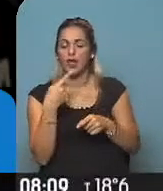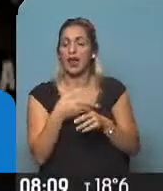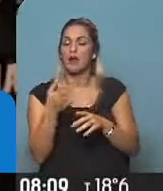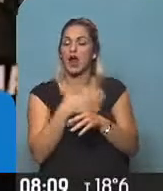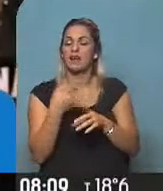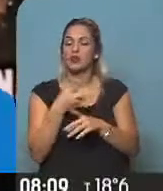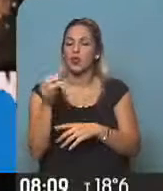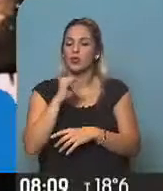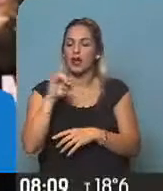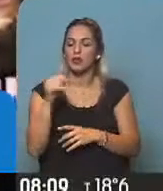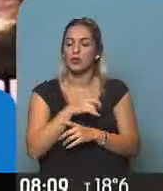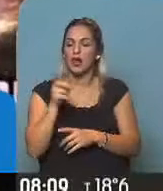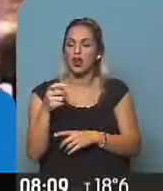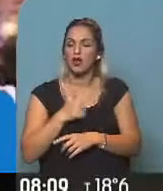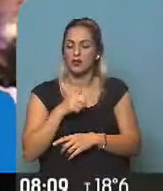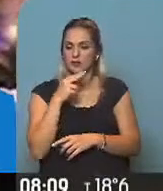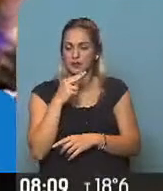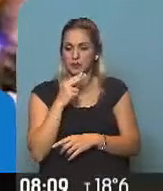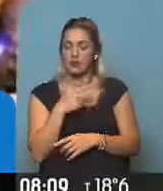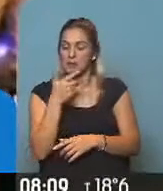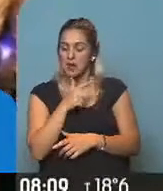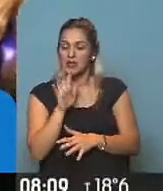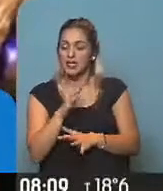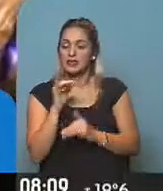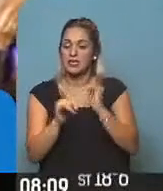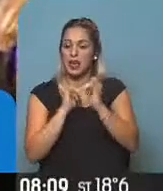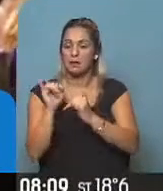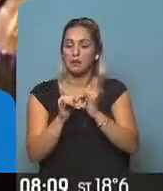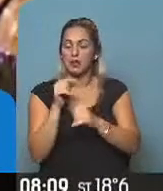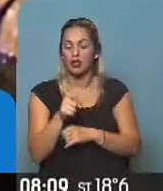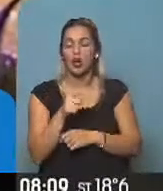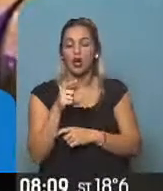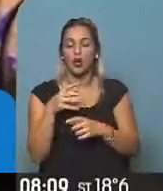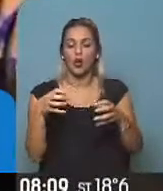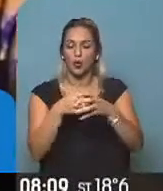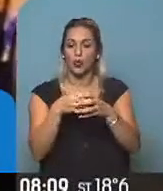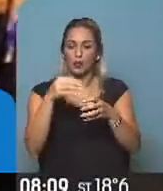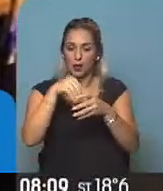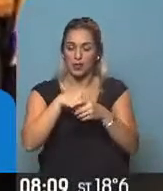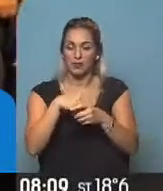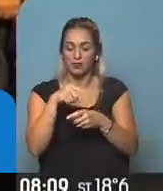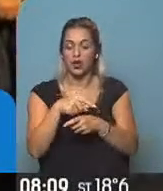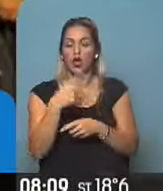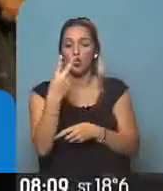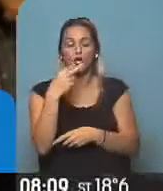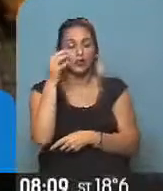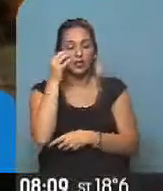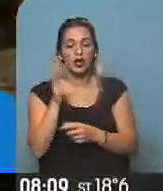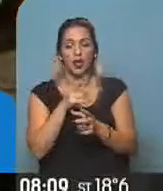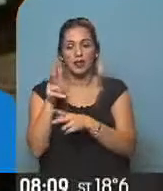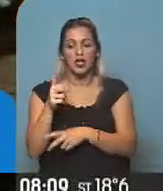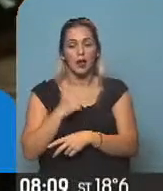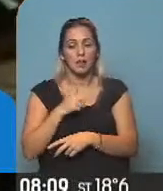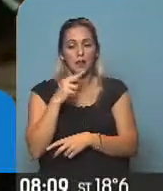denuncia contra la fuerza. De acuerdo con lo que le explicó Ignacio Levi, miembro de la Garganta, dos testigos dijeron a la prefectura